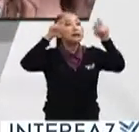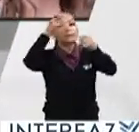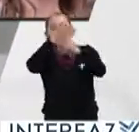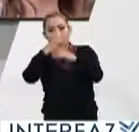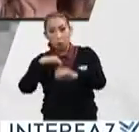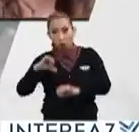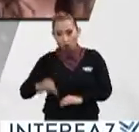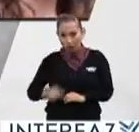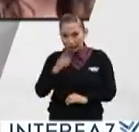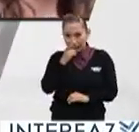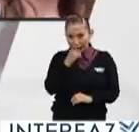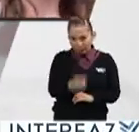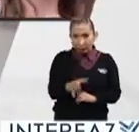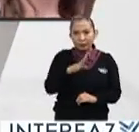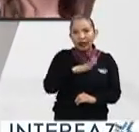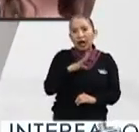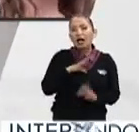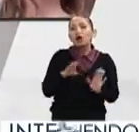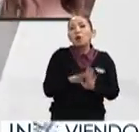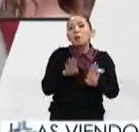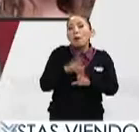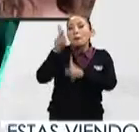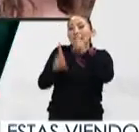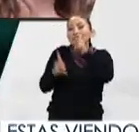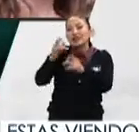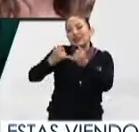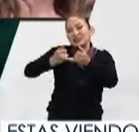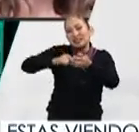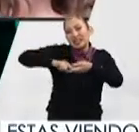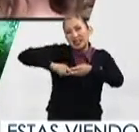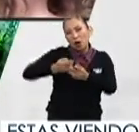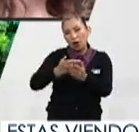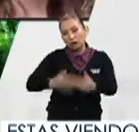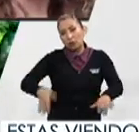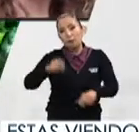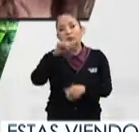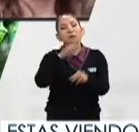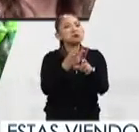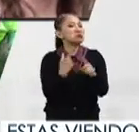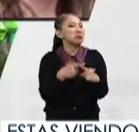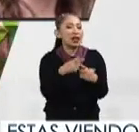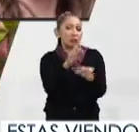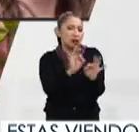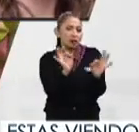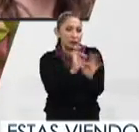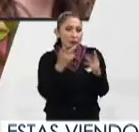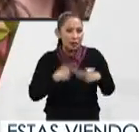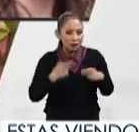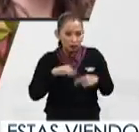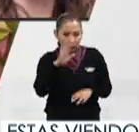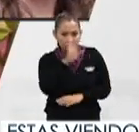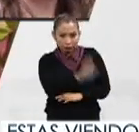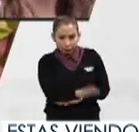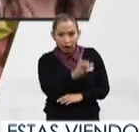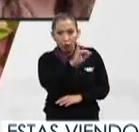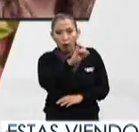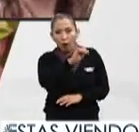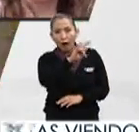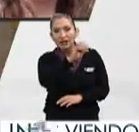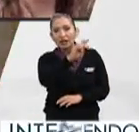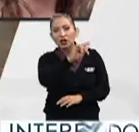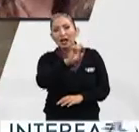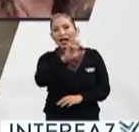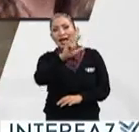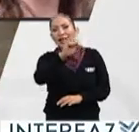hoy, como te mencioné, va a haber, digamos que, charlas inaugurales por parte de, muy importantemente, de Juan Francisco